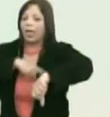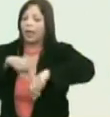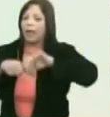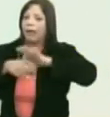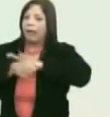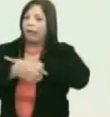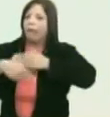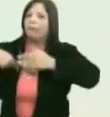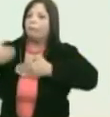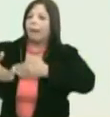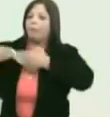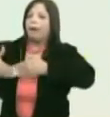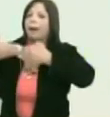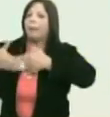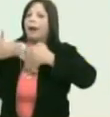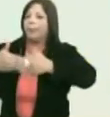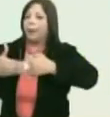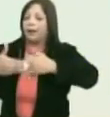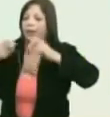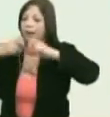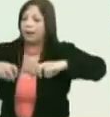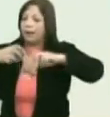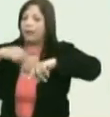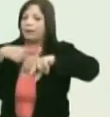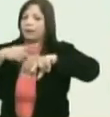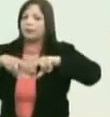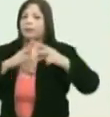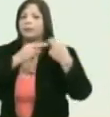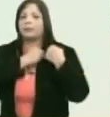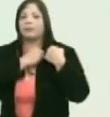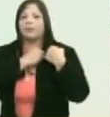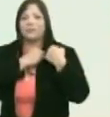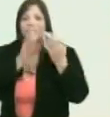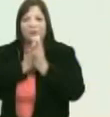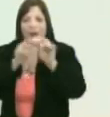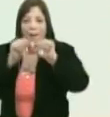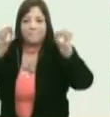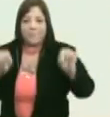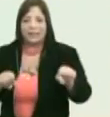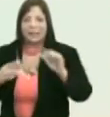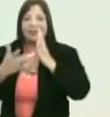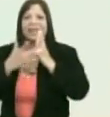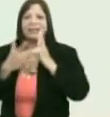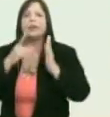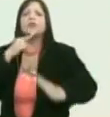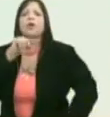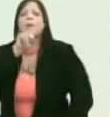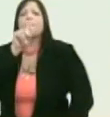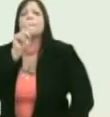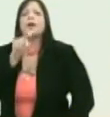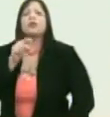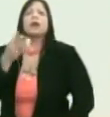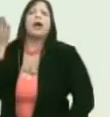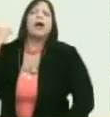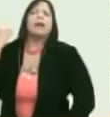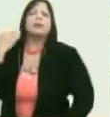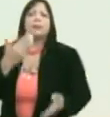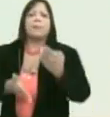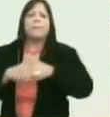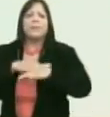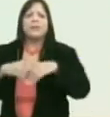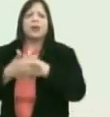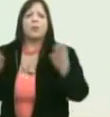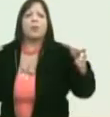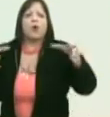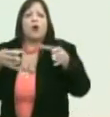procesal. Y mi gran sorpresa fue que en esa mesa técnica yo pregunté, pues, ¿desde cuándo el Ministerio